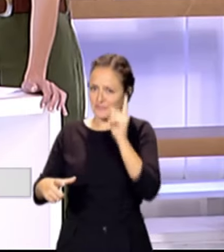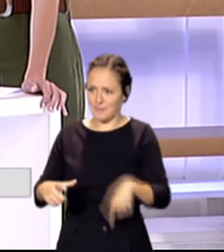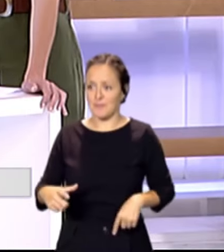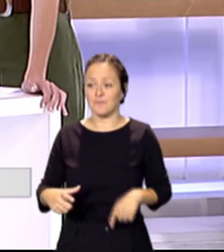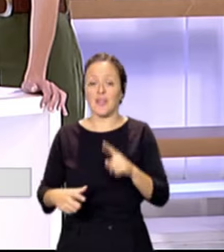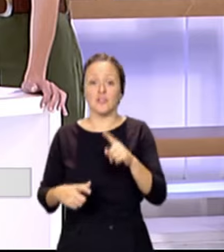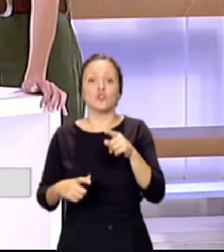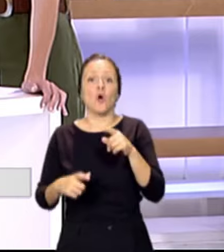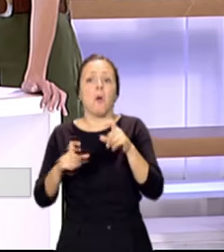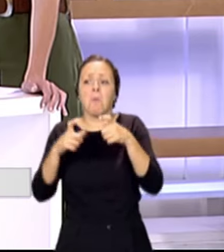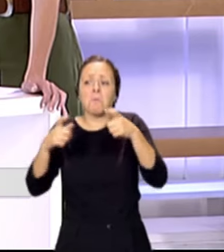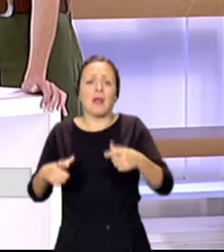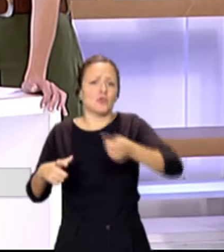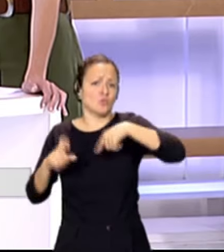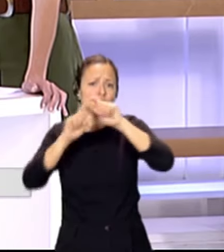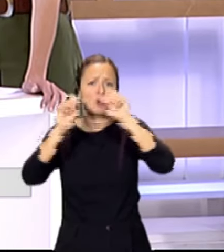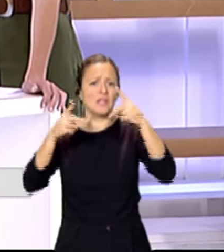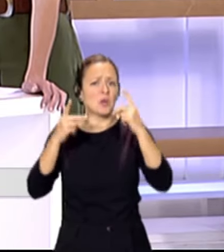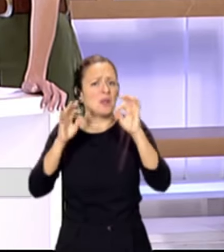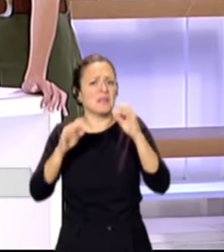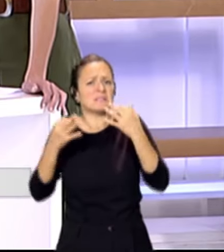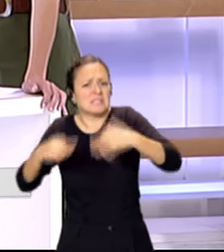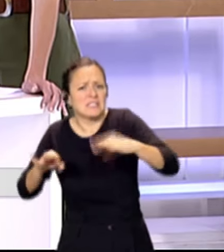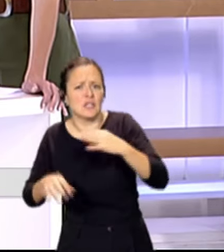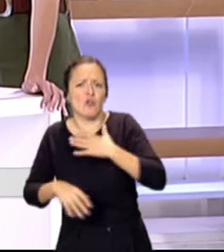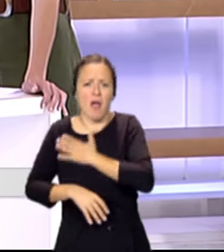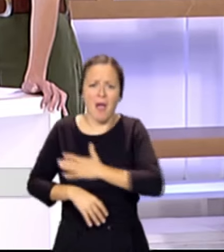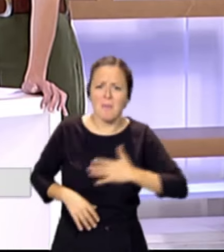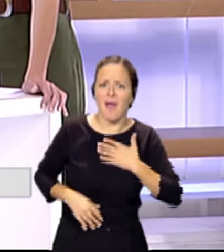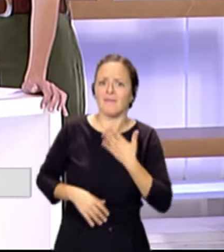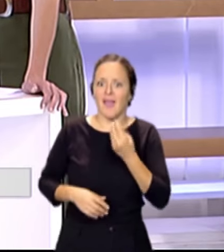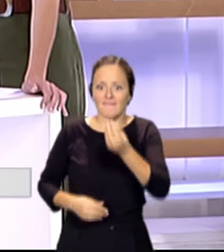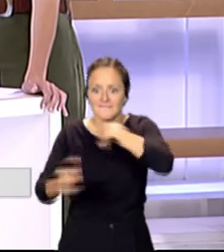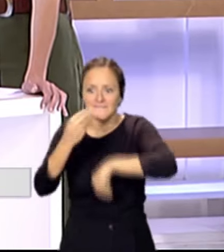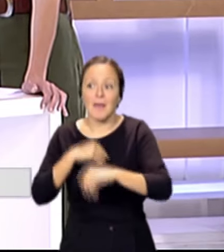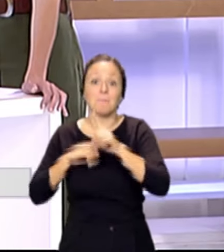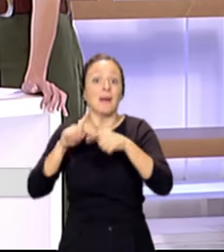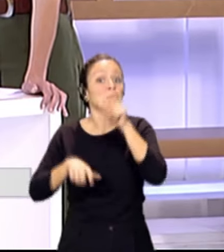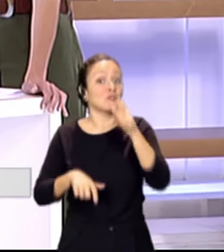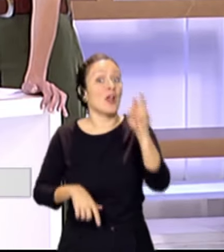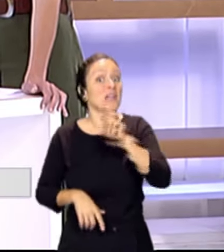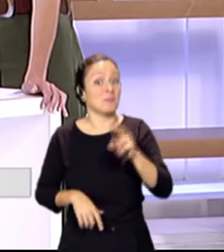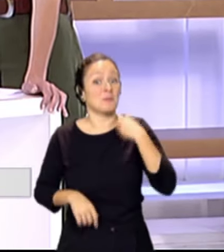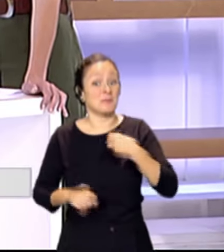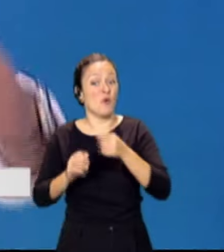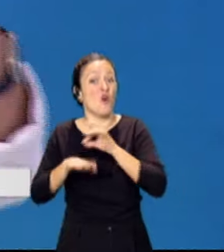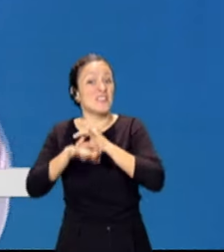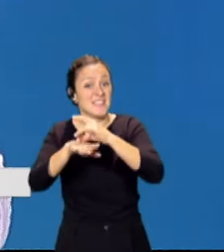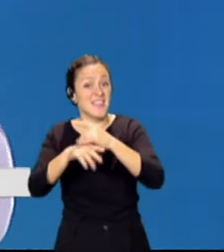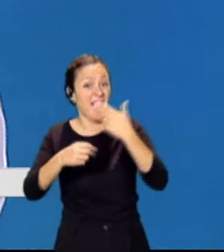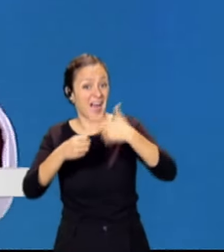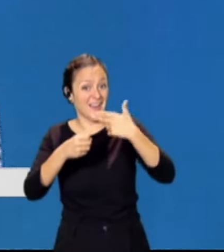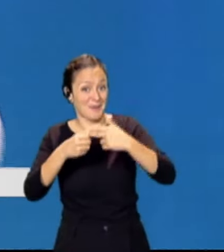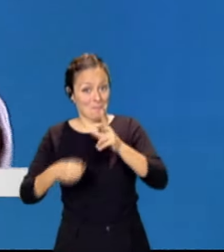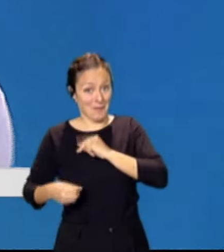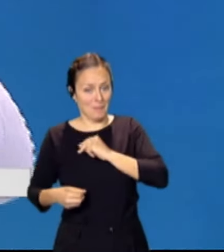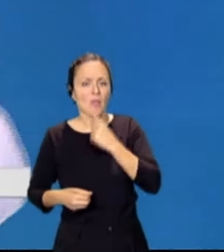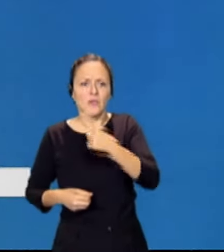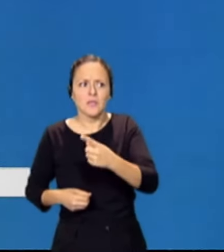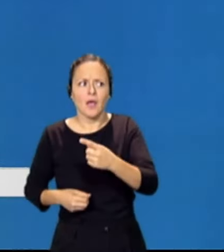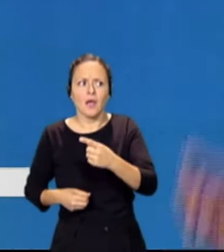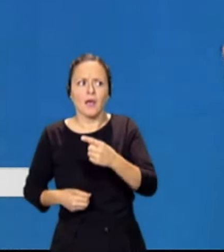tereo platos sencillos platos amables agradables y sobre todo que la gente repita como lo dice la guía reps Lo importante es que la gente piense que valga la pena